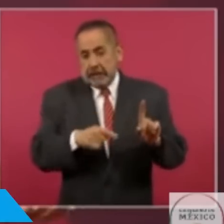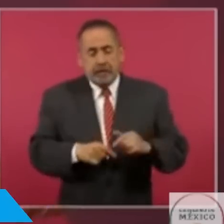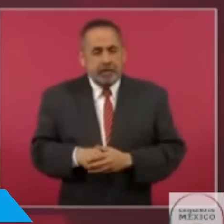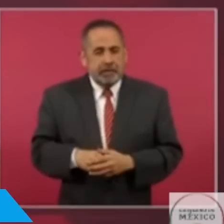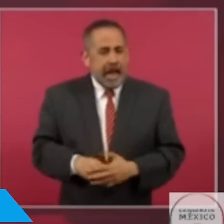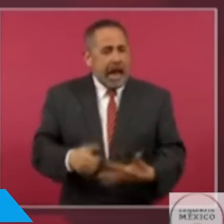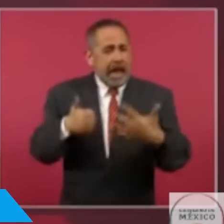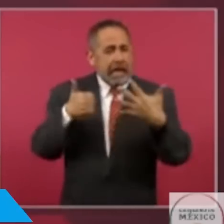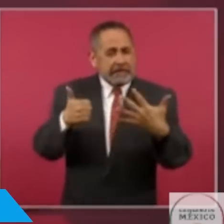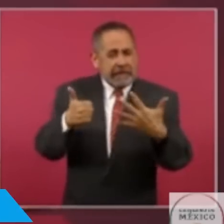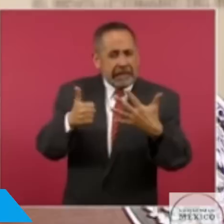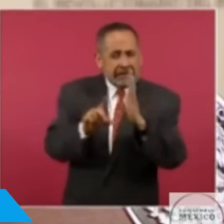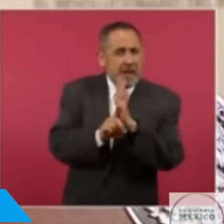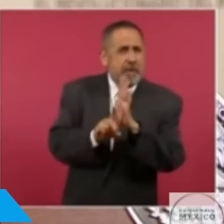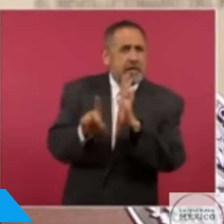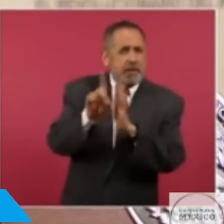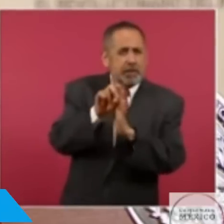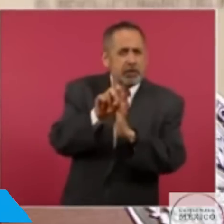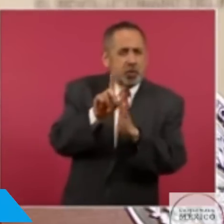Seis departamentos,